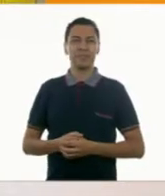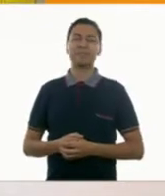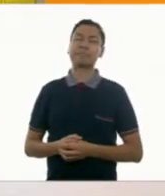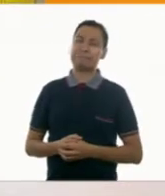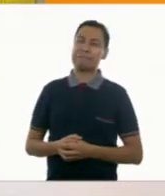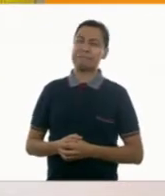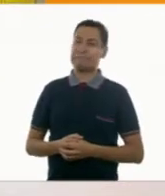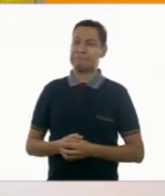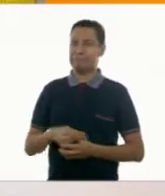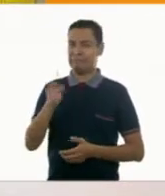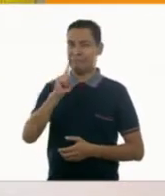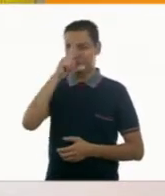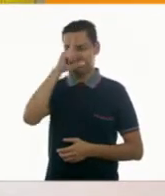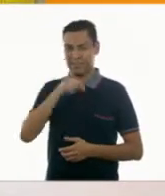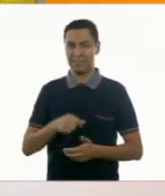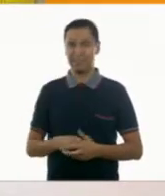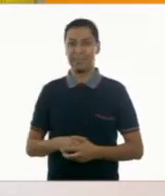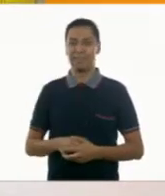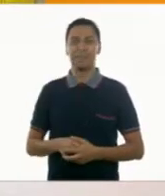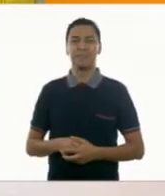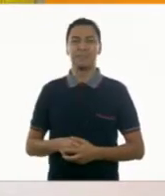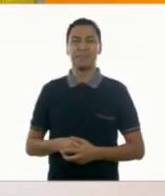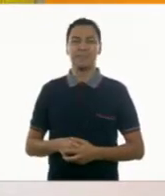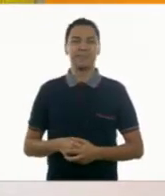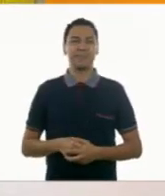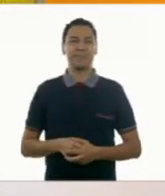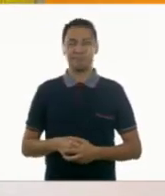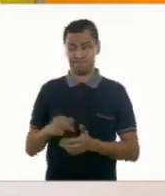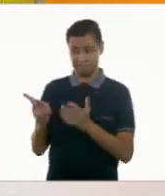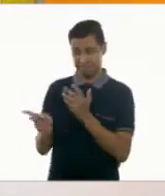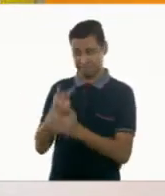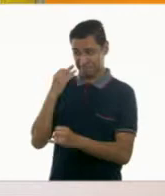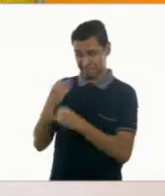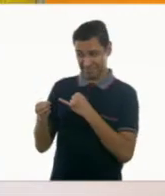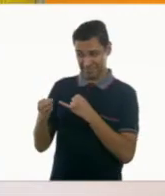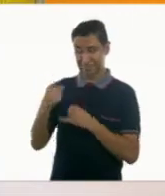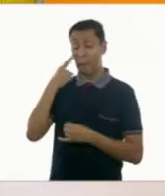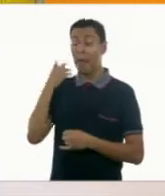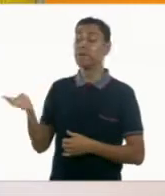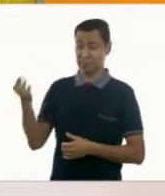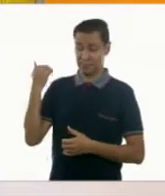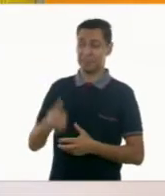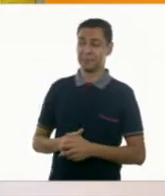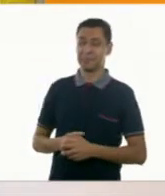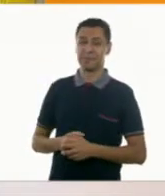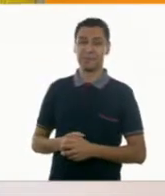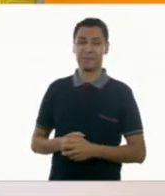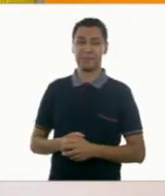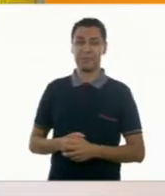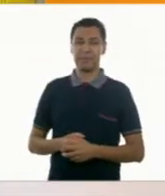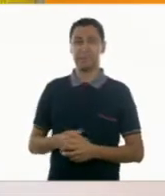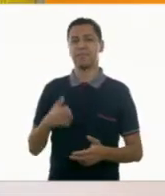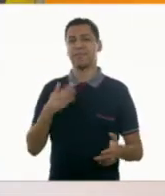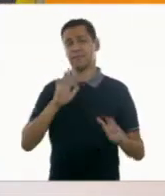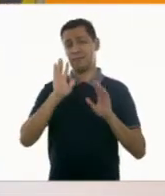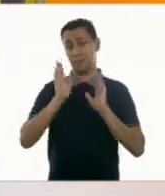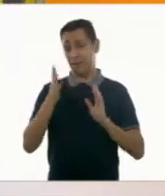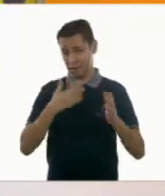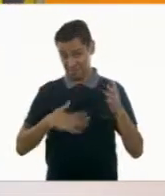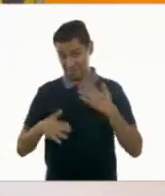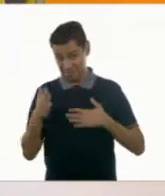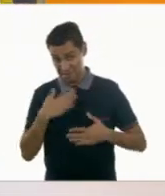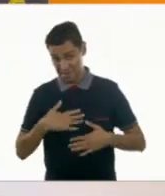Uy, no. Uy. Sí, súper. Nuestro último intento, ¿te último, parece? Último, último, último. Porque ya estamos muy cansados el día de